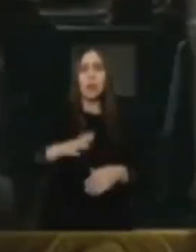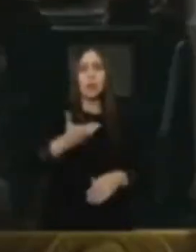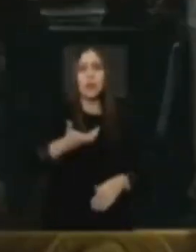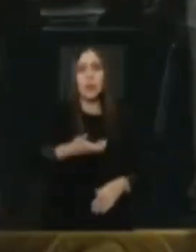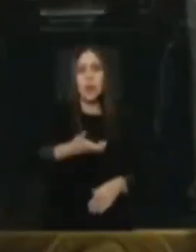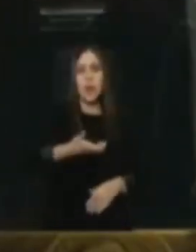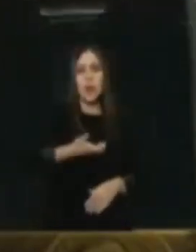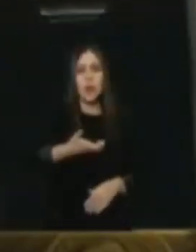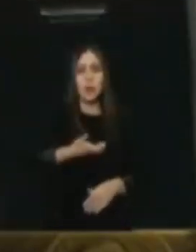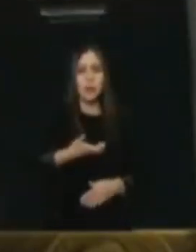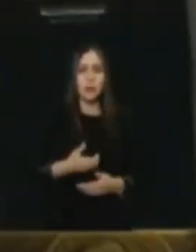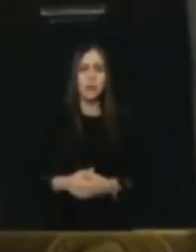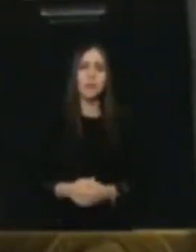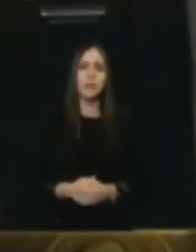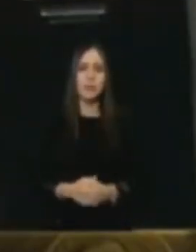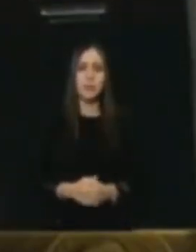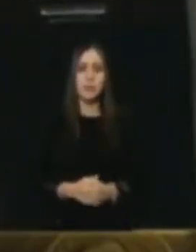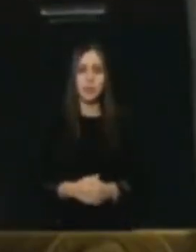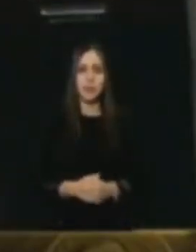Imposible